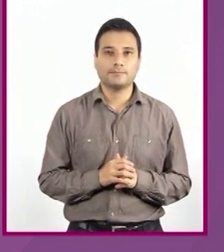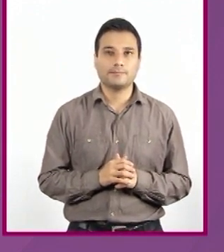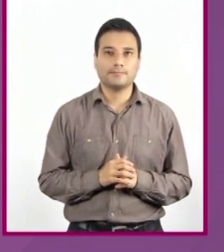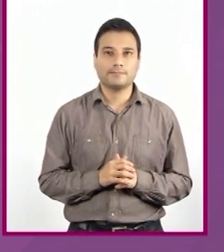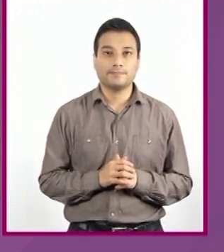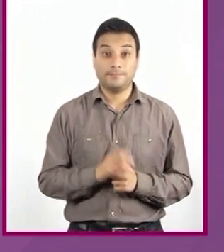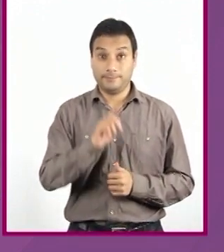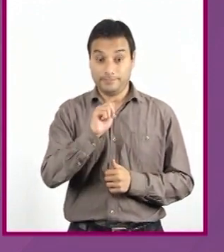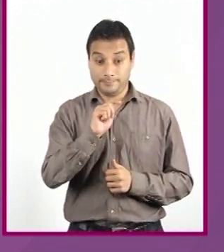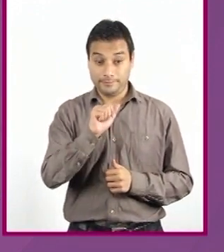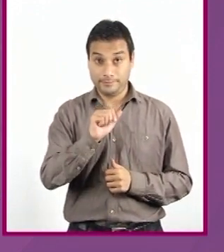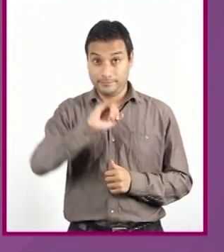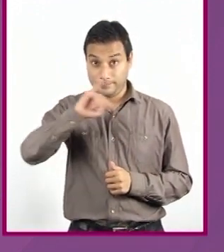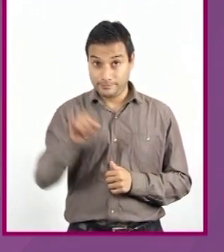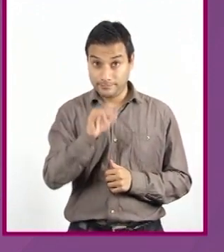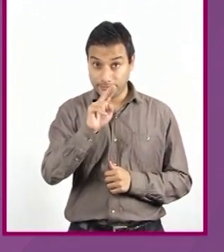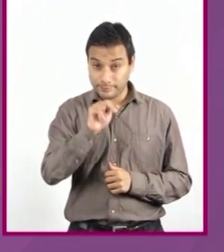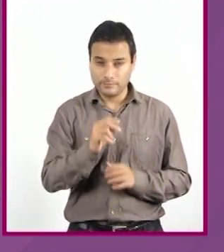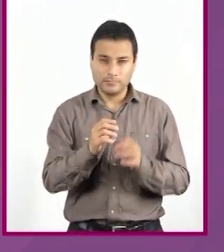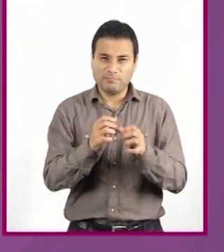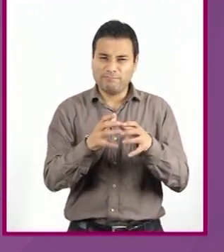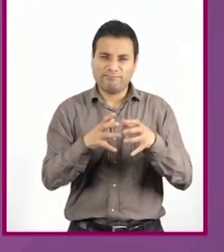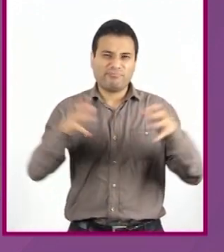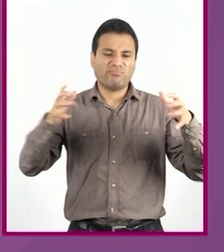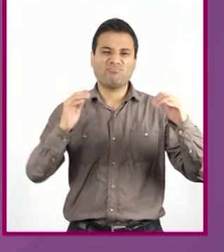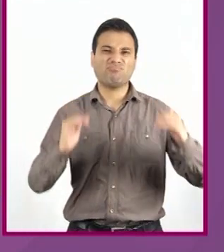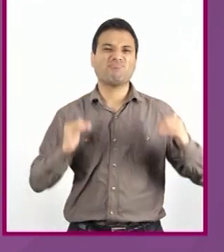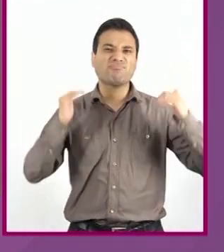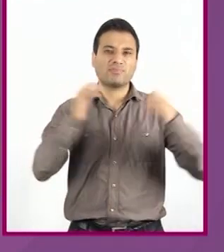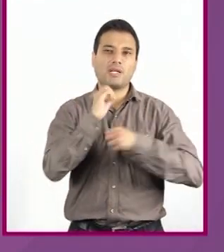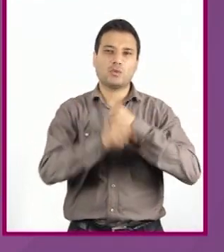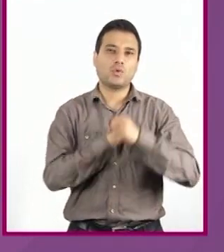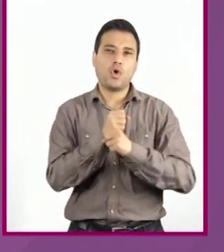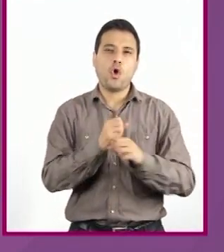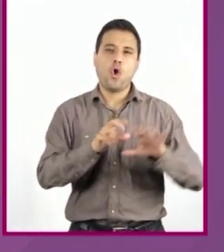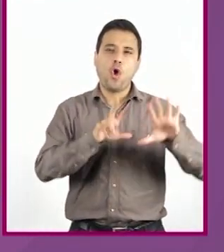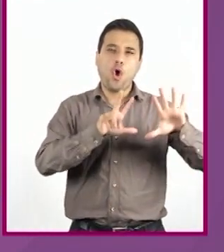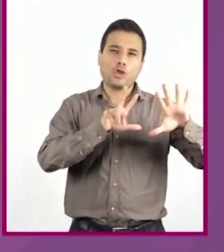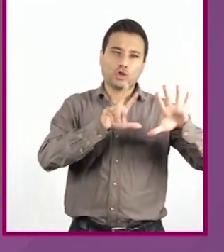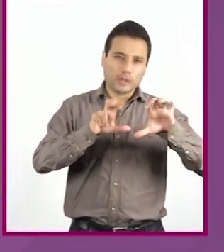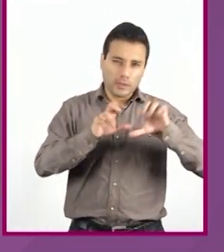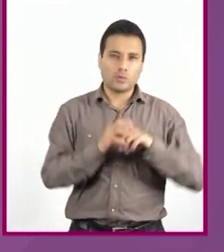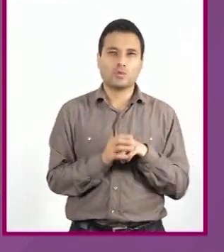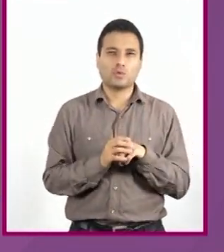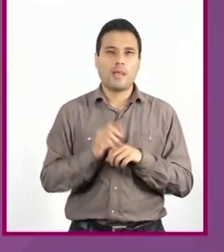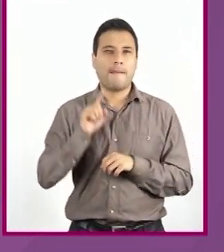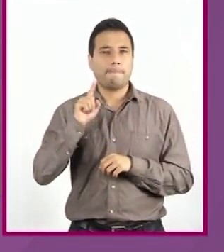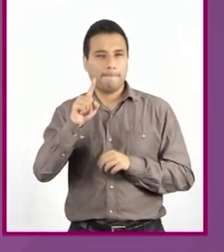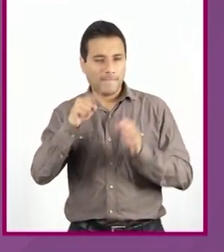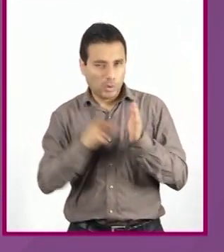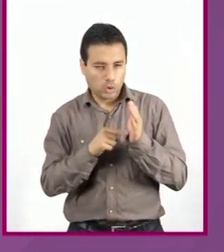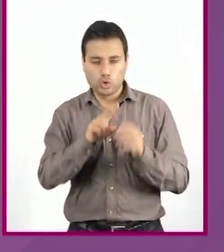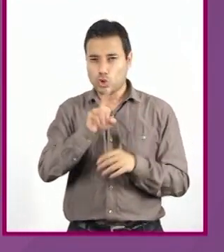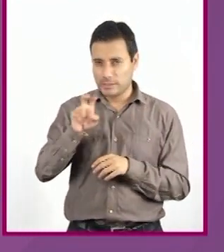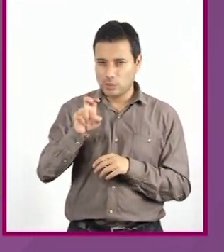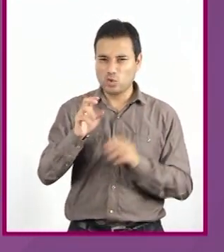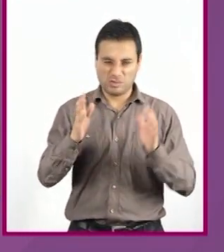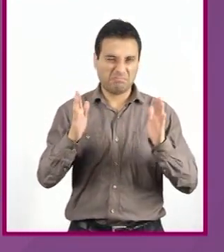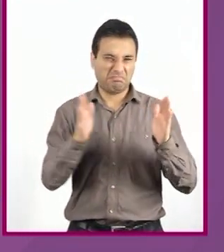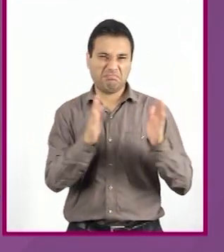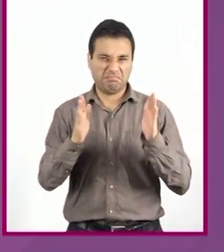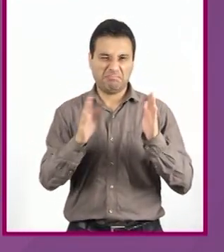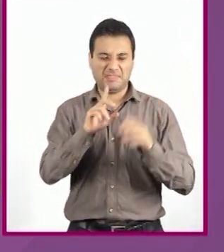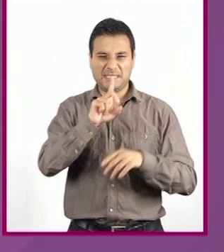El Tajín alcanzó su esplendor entre los años 800 y 1200 de nuestra era, siendo precisamente